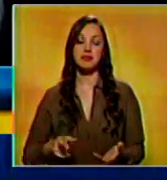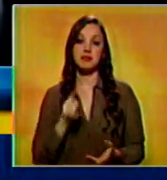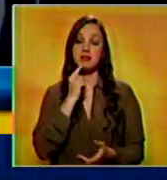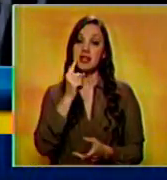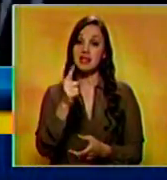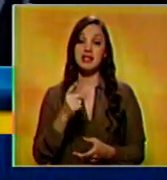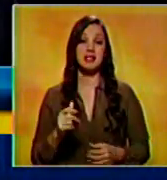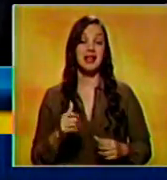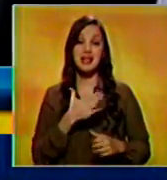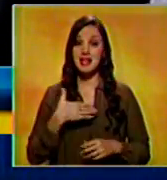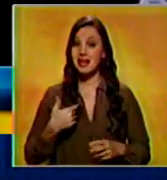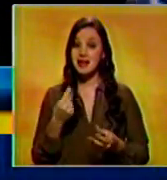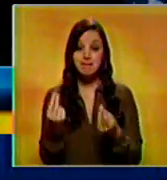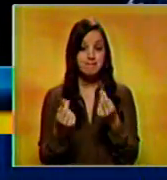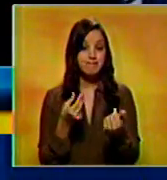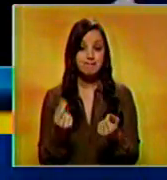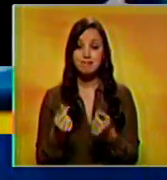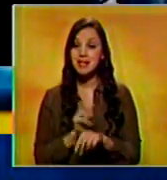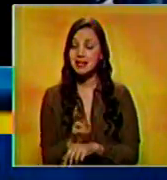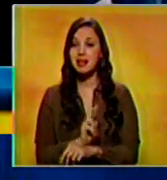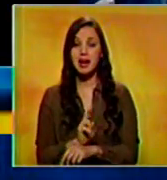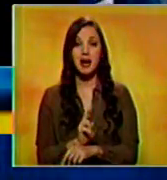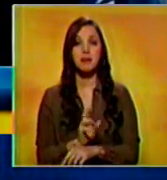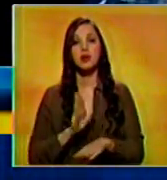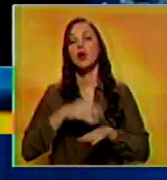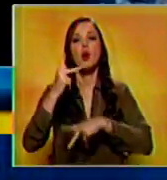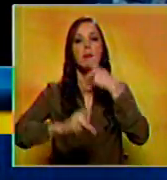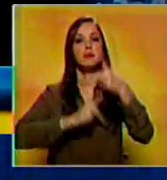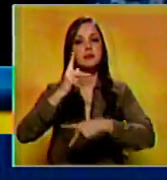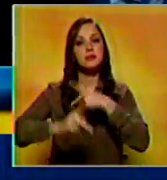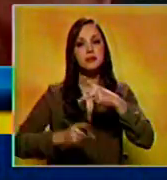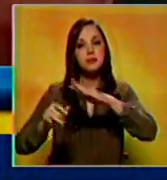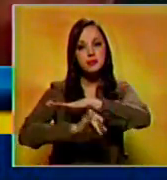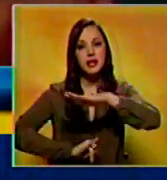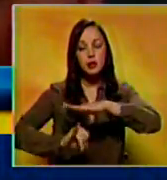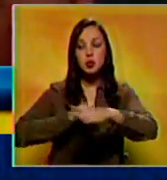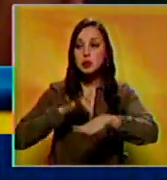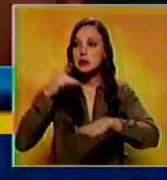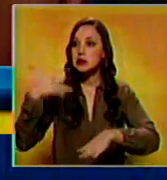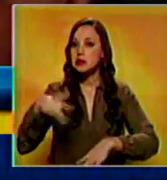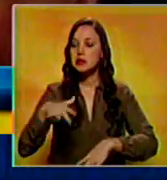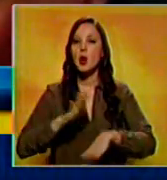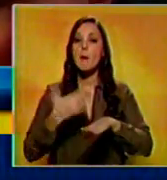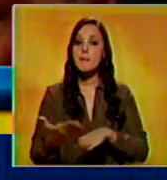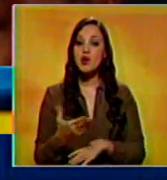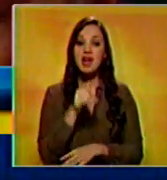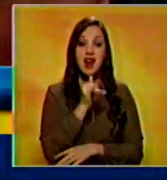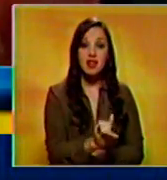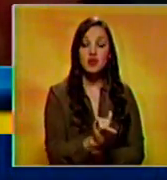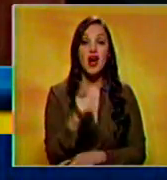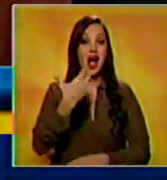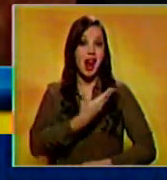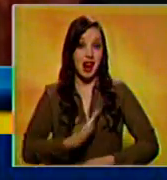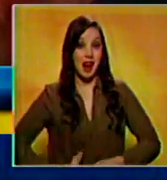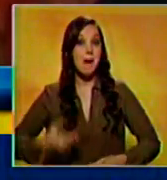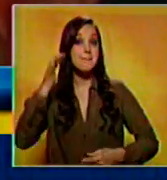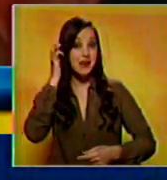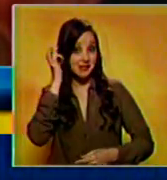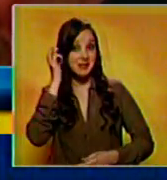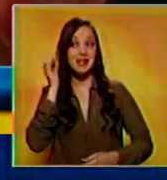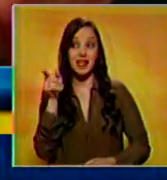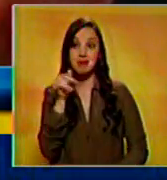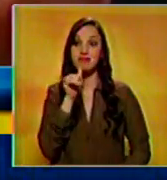proceso en el que están en juego cuestiones de gravedad institucional Dado que los denunciados son la presidenta Argentina Cristina